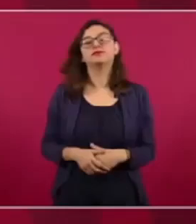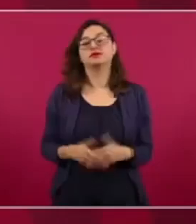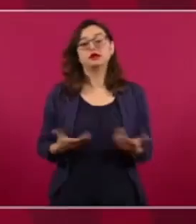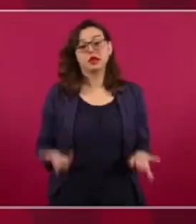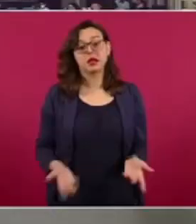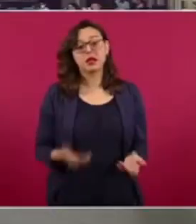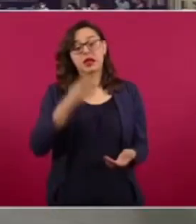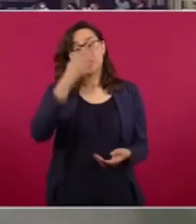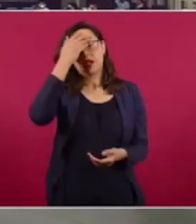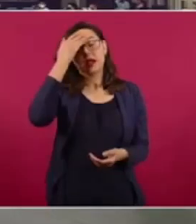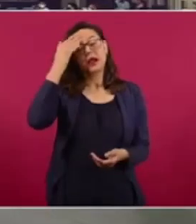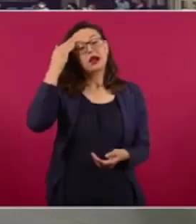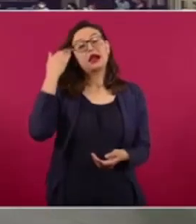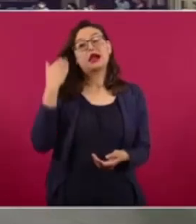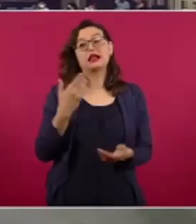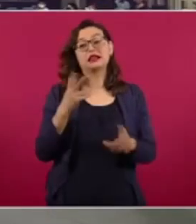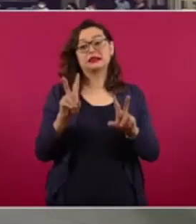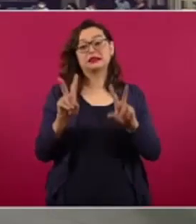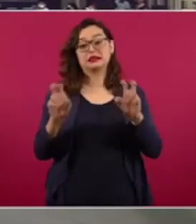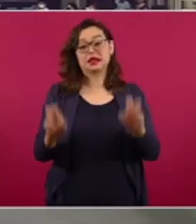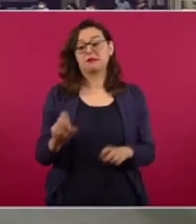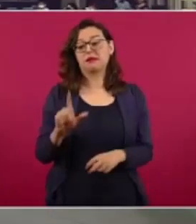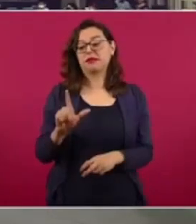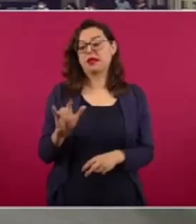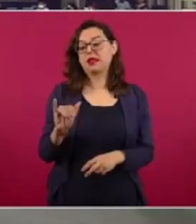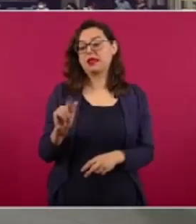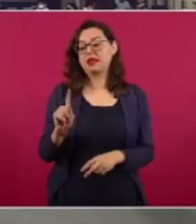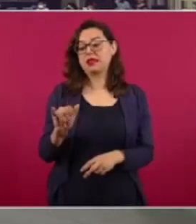eso. Tengo entendido de que son 4